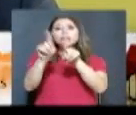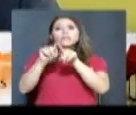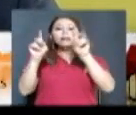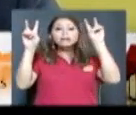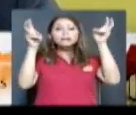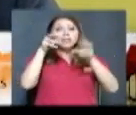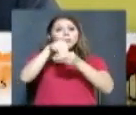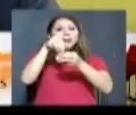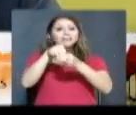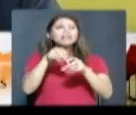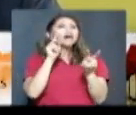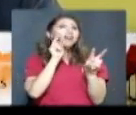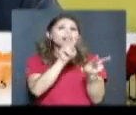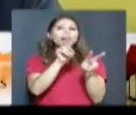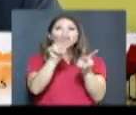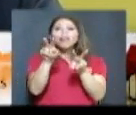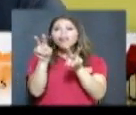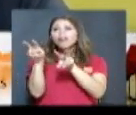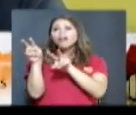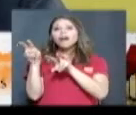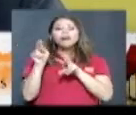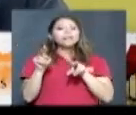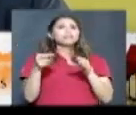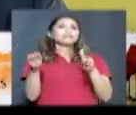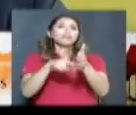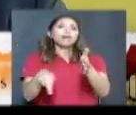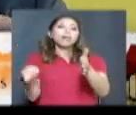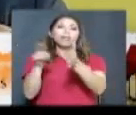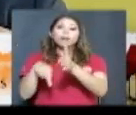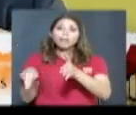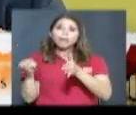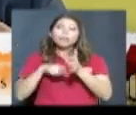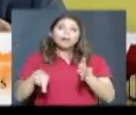muchas veces repetitivos y que en muchas ocasiones también,